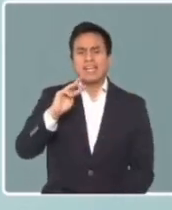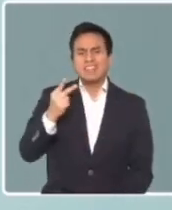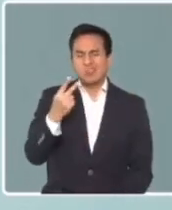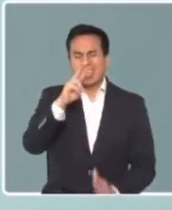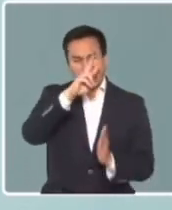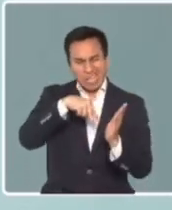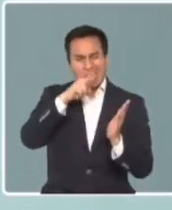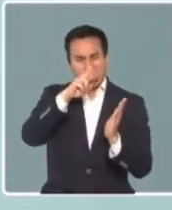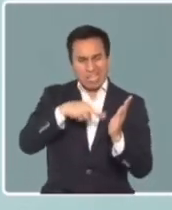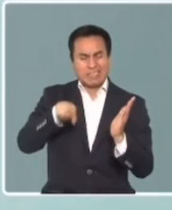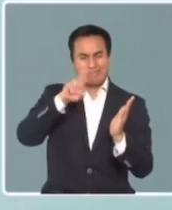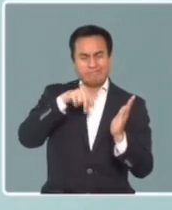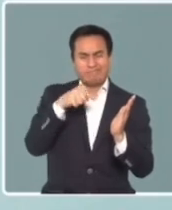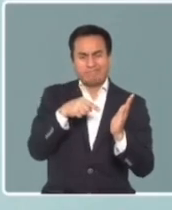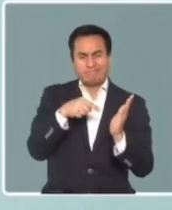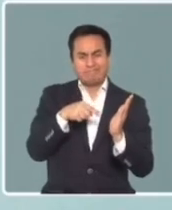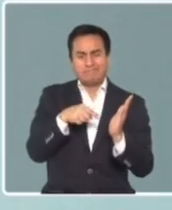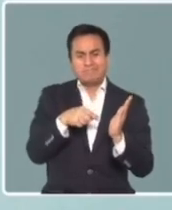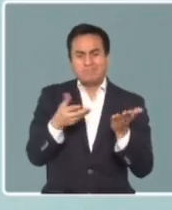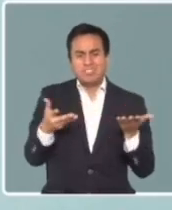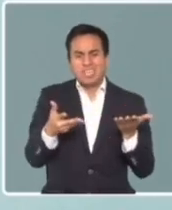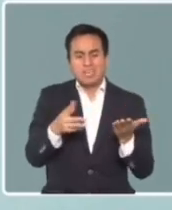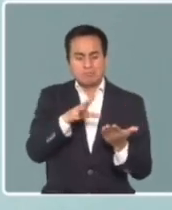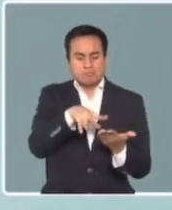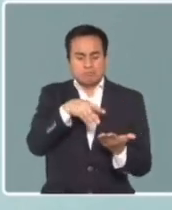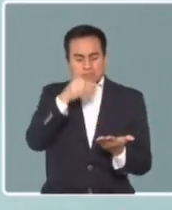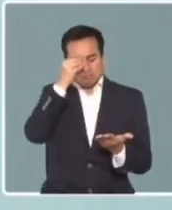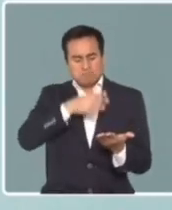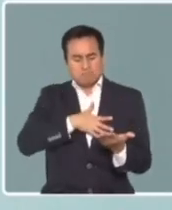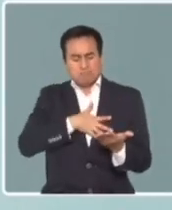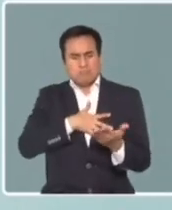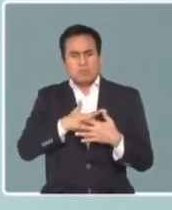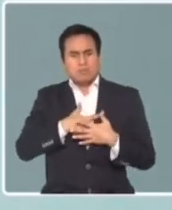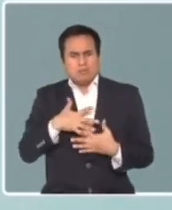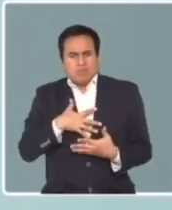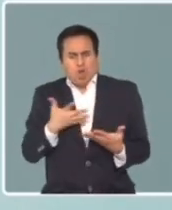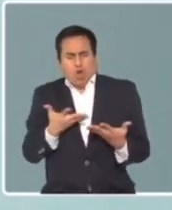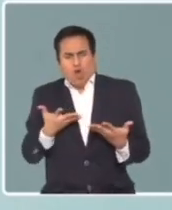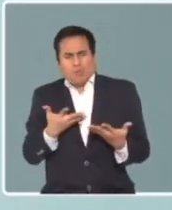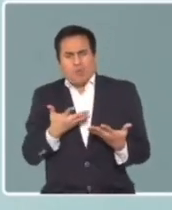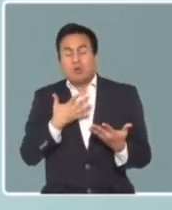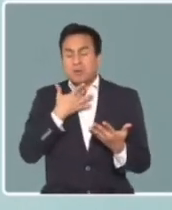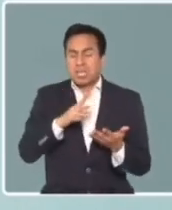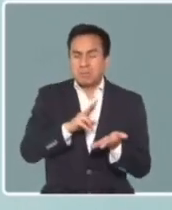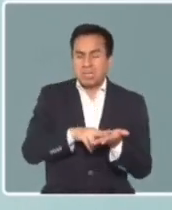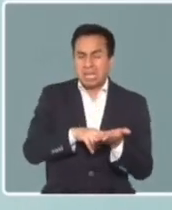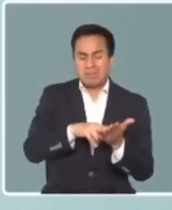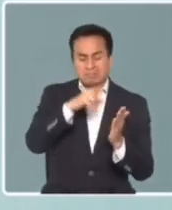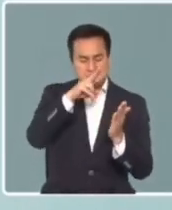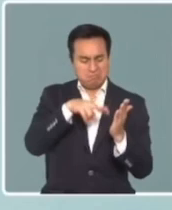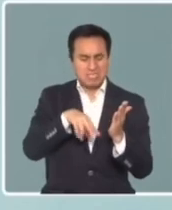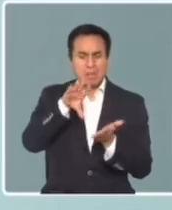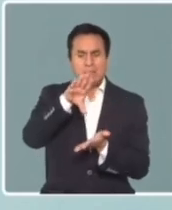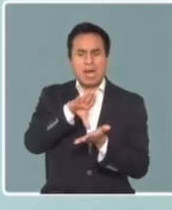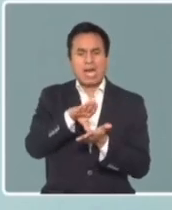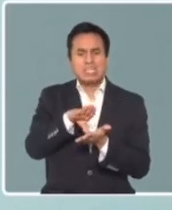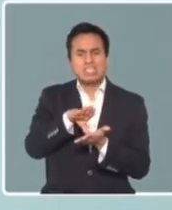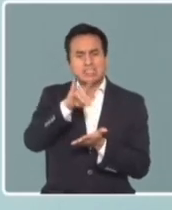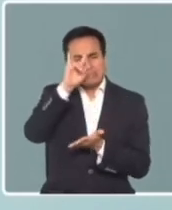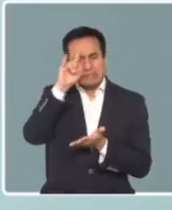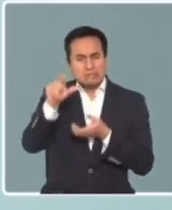Segunda, no sé cómo queda su corazón después de esto, porque en verdad pareciera como si viviéramos en un país